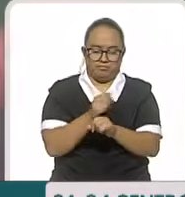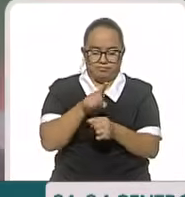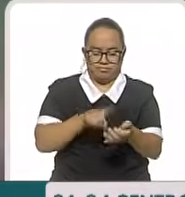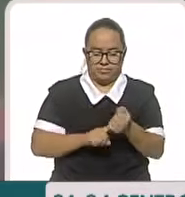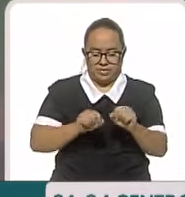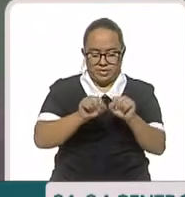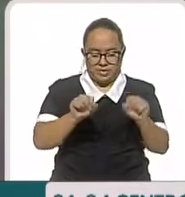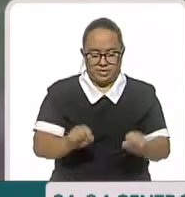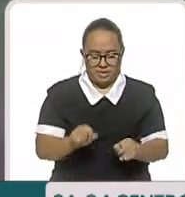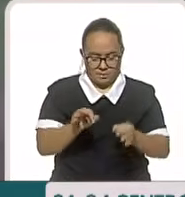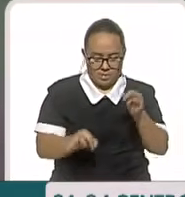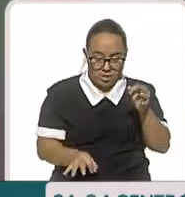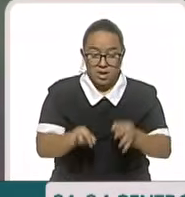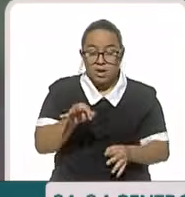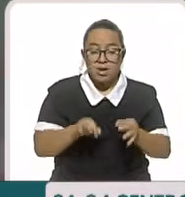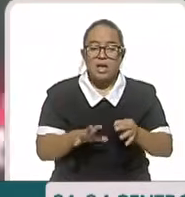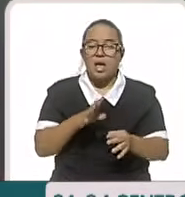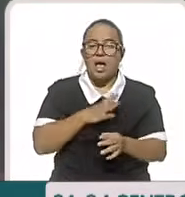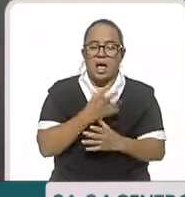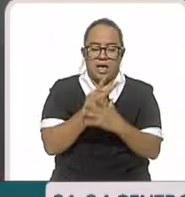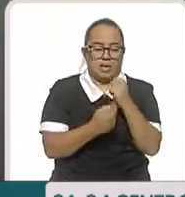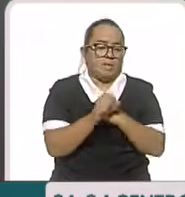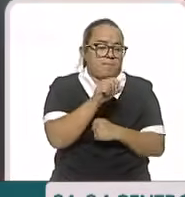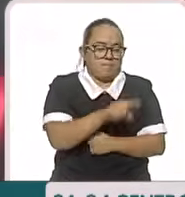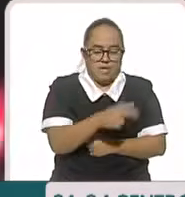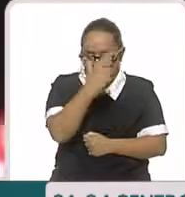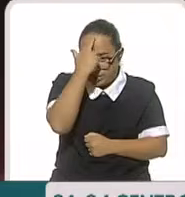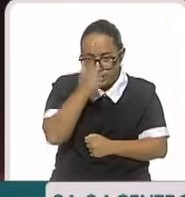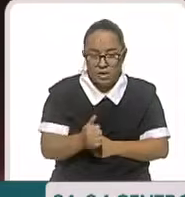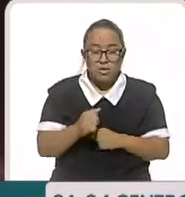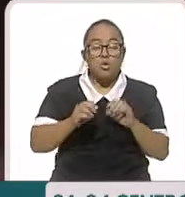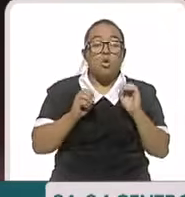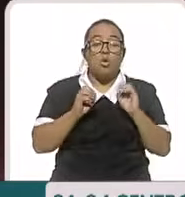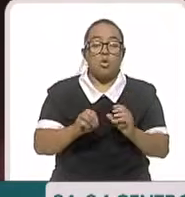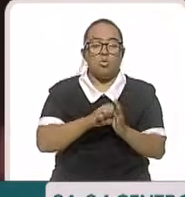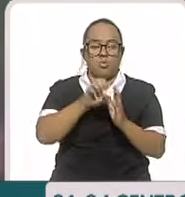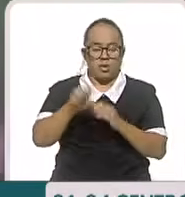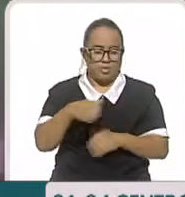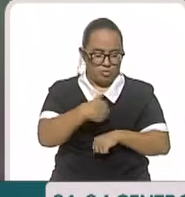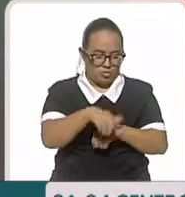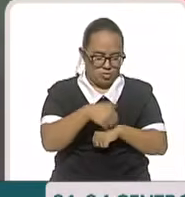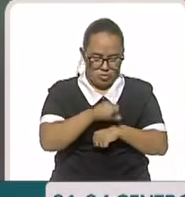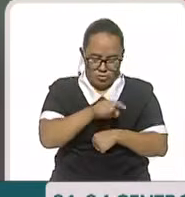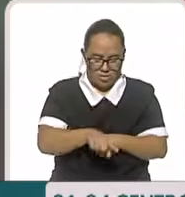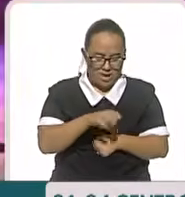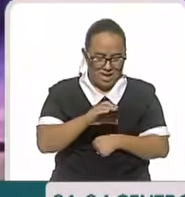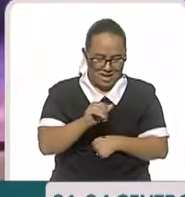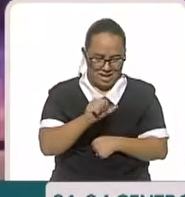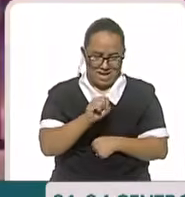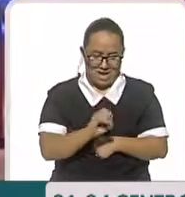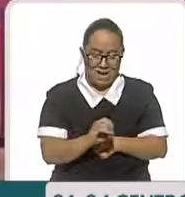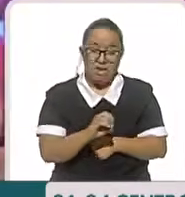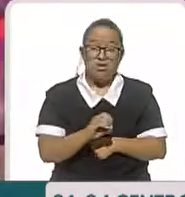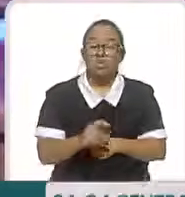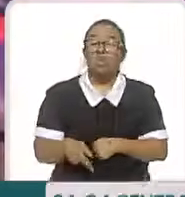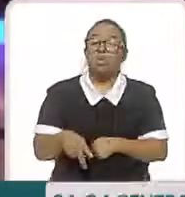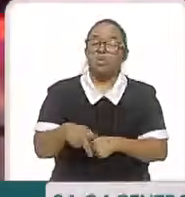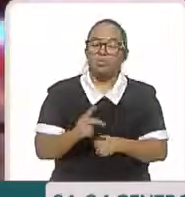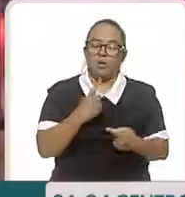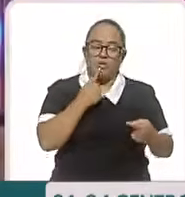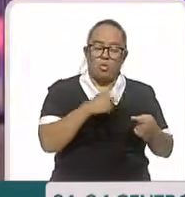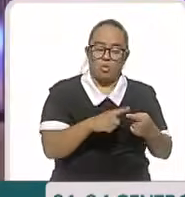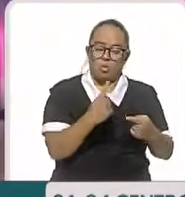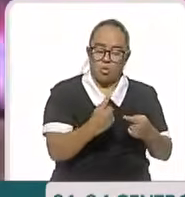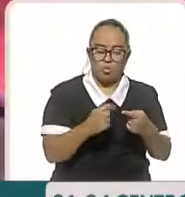sistema judicial se integran en una sola causa, pero se marca, aunque sea el mismo número de caso, por ejemplo, se puede marcar como el acusado uno o